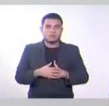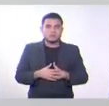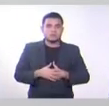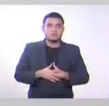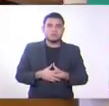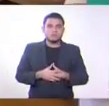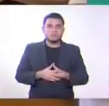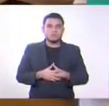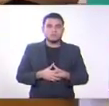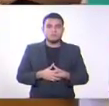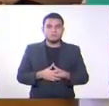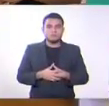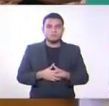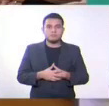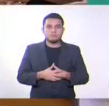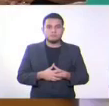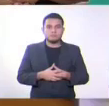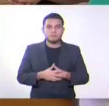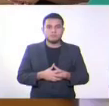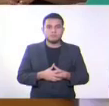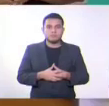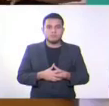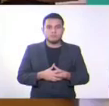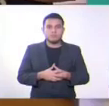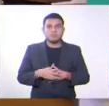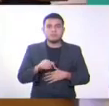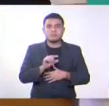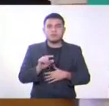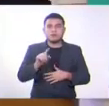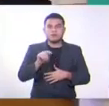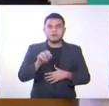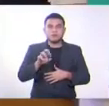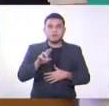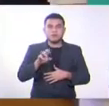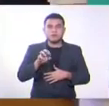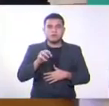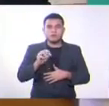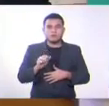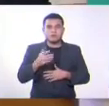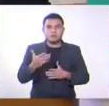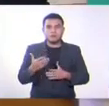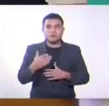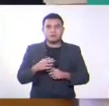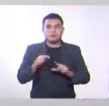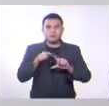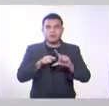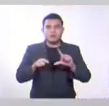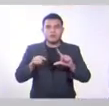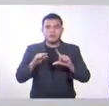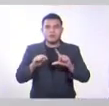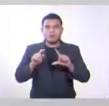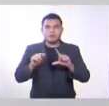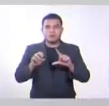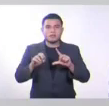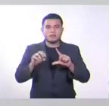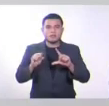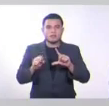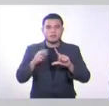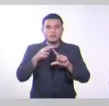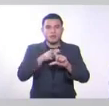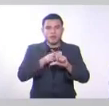¿Cómo se llamaba el teorema que relacionaba los lados, los catetos del triángulo rectángulo con la